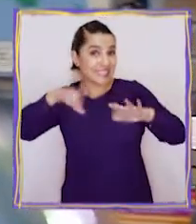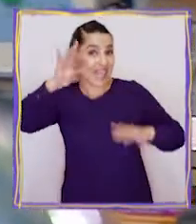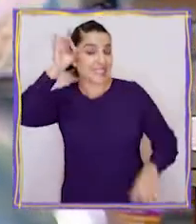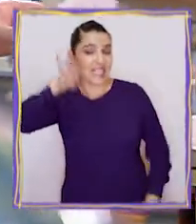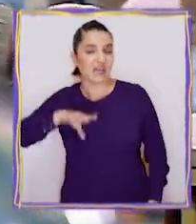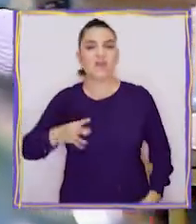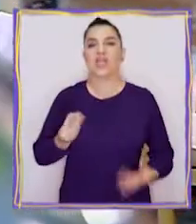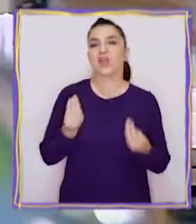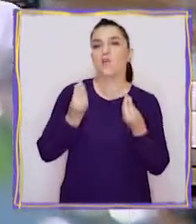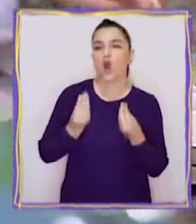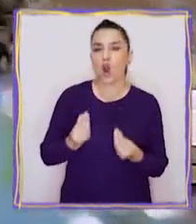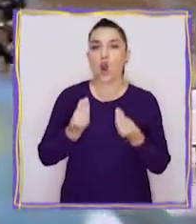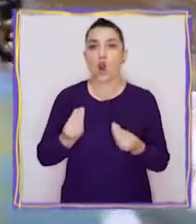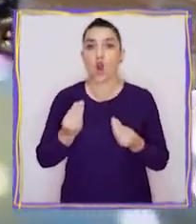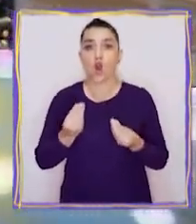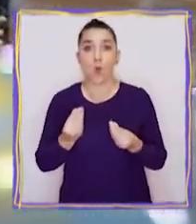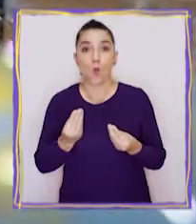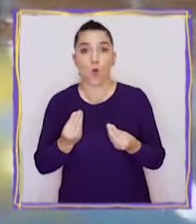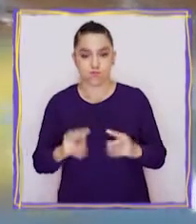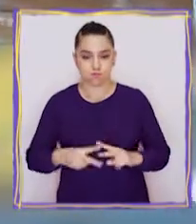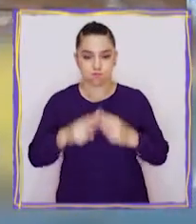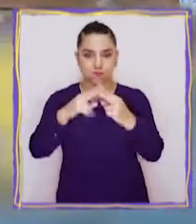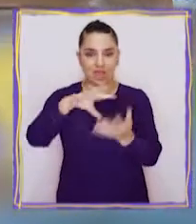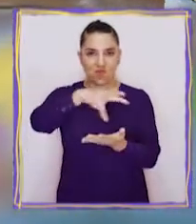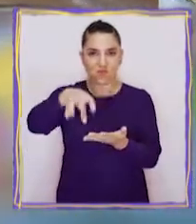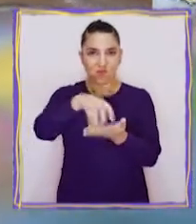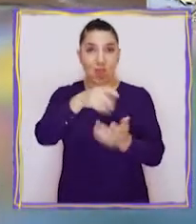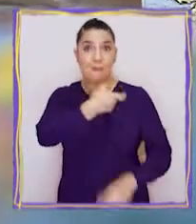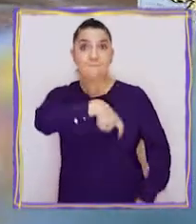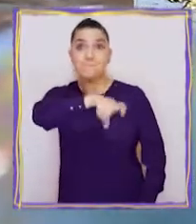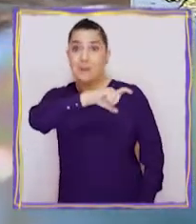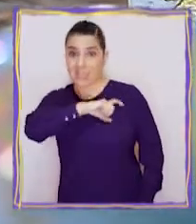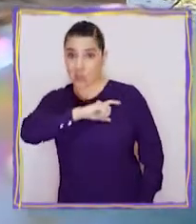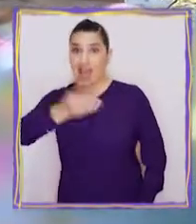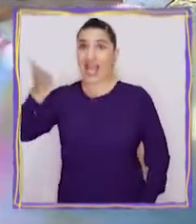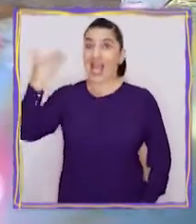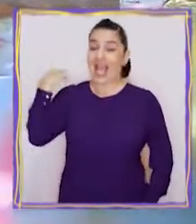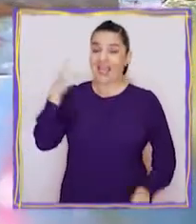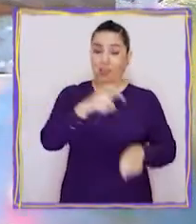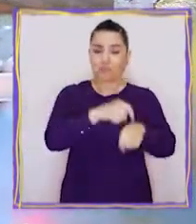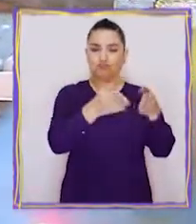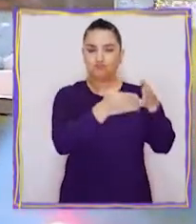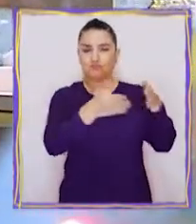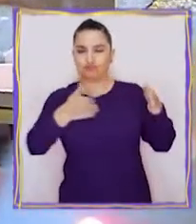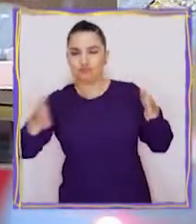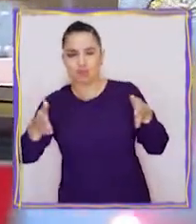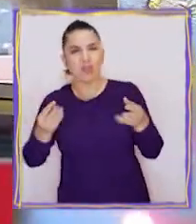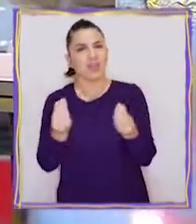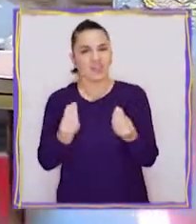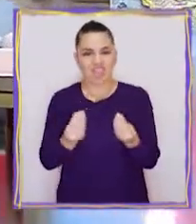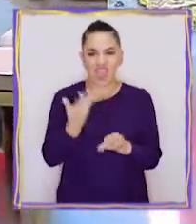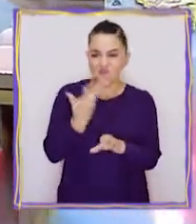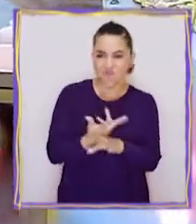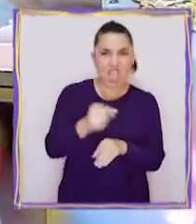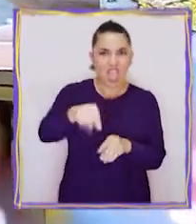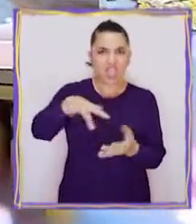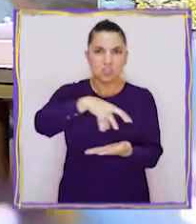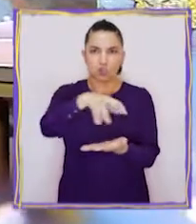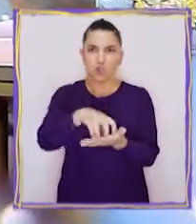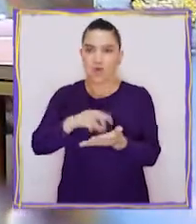Ya sabemos cómo eran la forma de las ciudades españolas durante la conquista y la colonia. Pero, ¿qué cosas habían en la